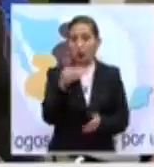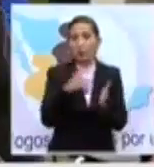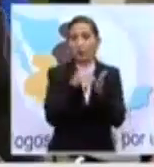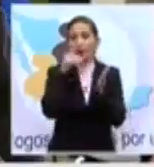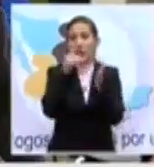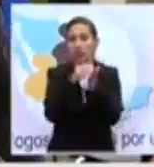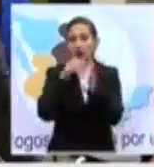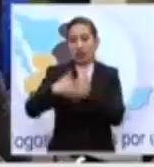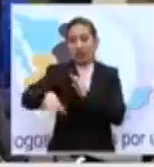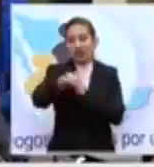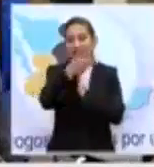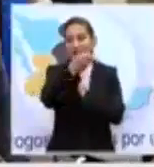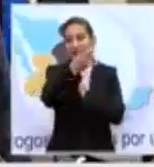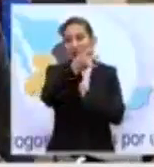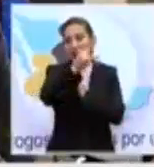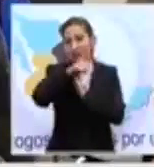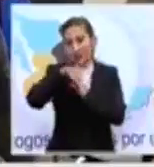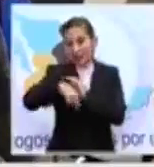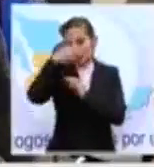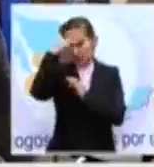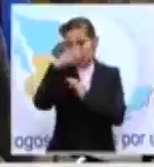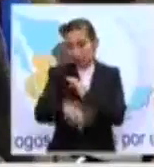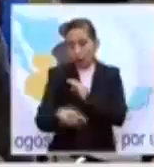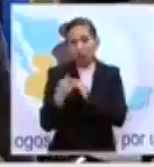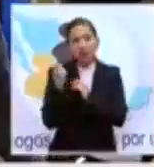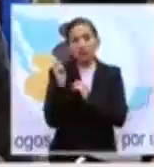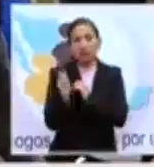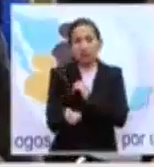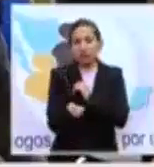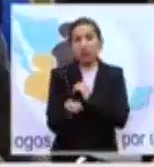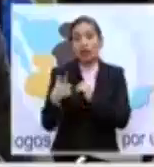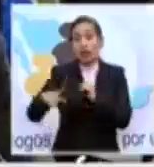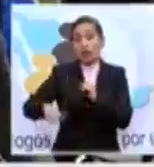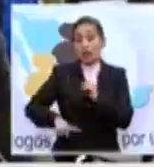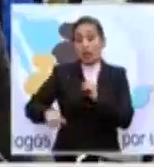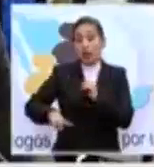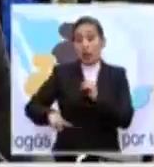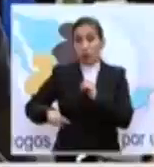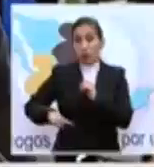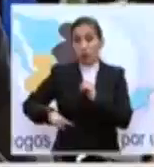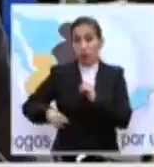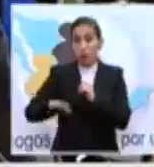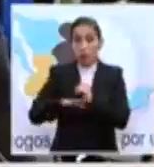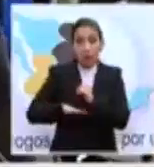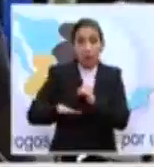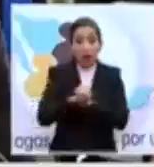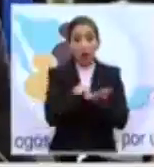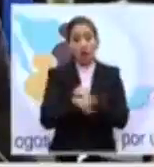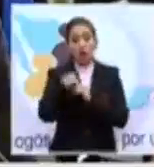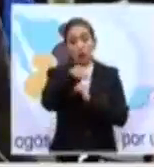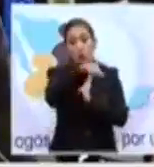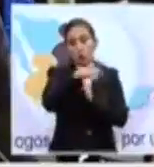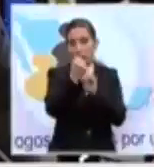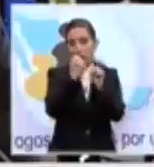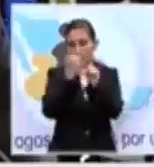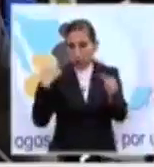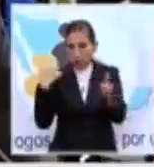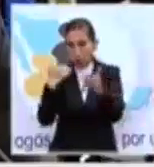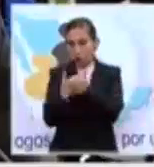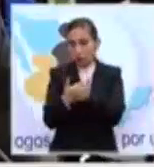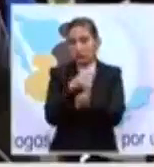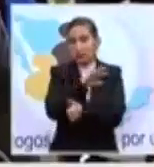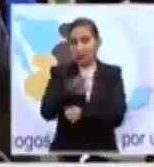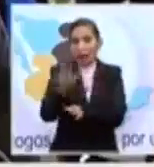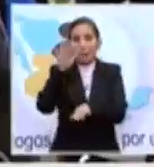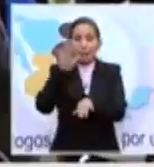millones de hectáreas productivas en este país. ¿A qué me refiero? Los gobiernos están, cuando menos en los últimos años, han estado